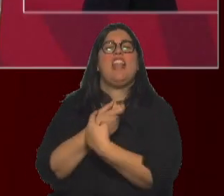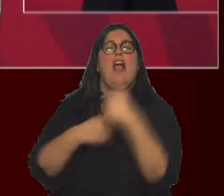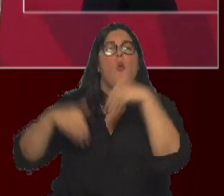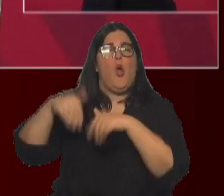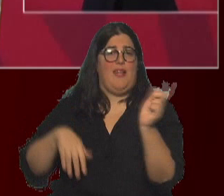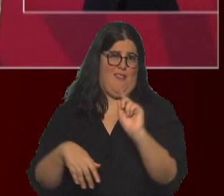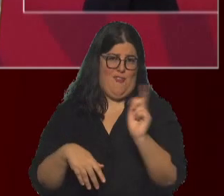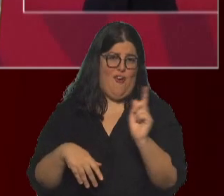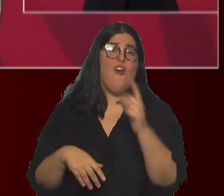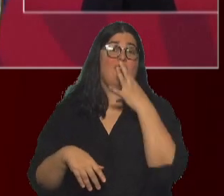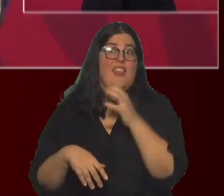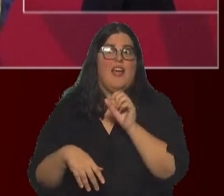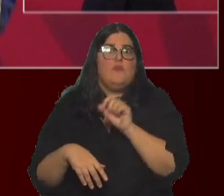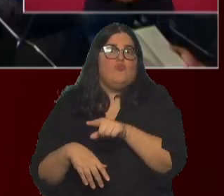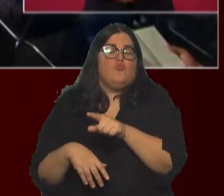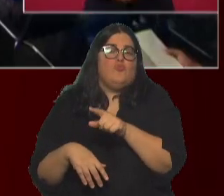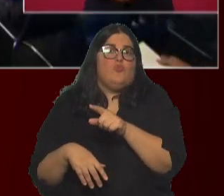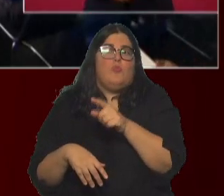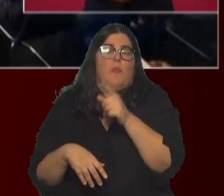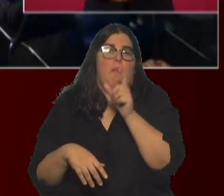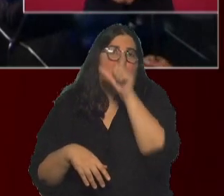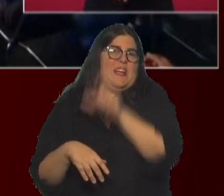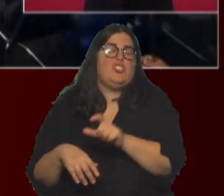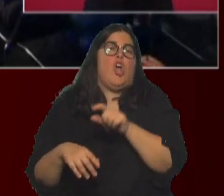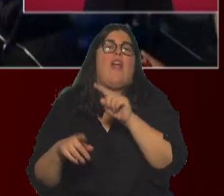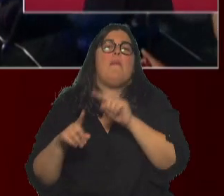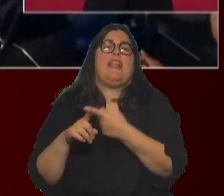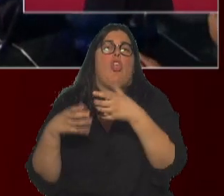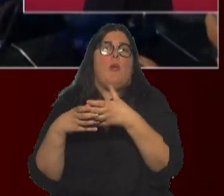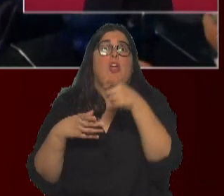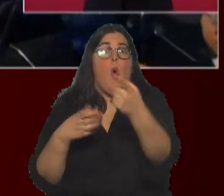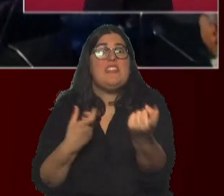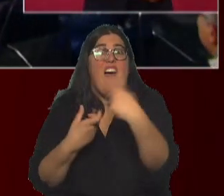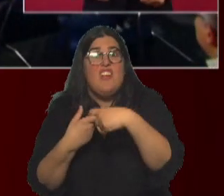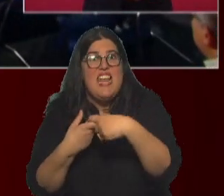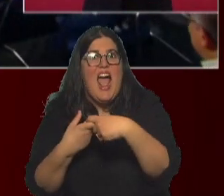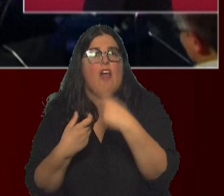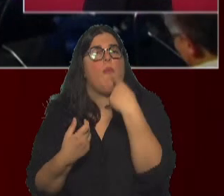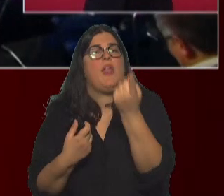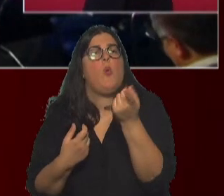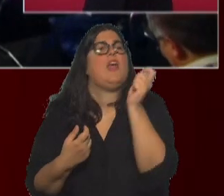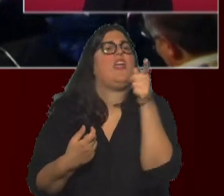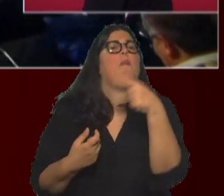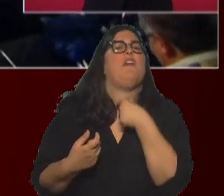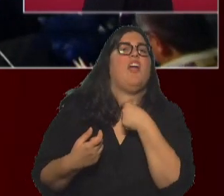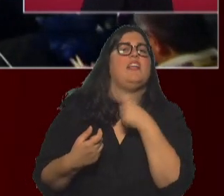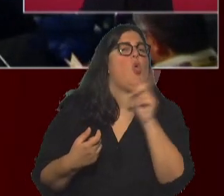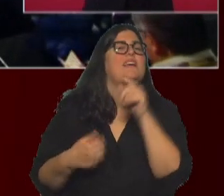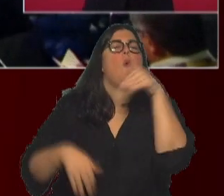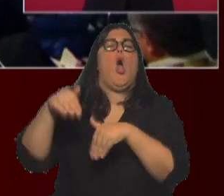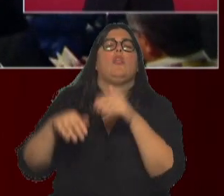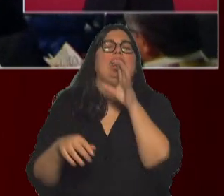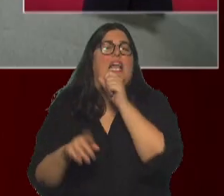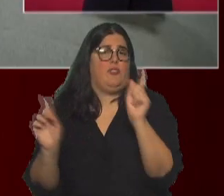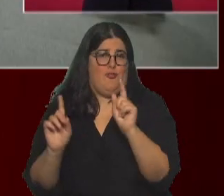una persona de tu partido a tu casa y te dice, bueno, vos sos afiliado a Morena, ¿a quién preferís? Es como una muestra, no es la totalidad de los afiliados de